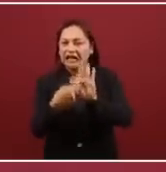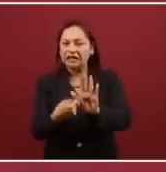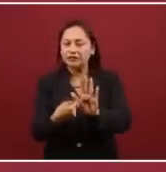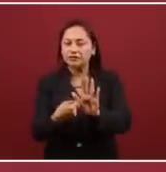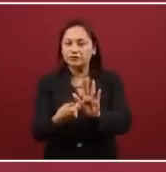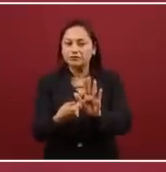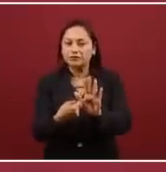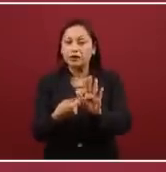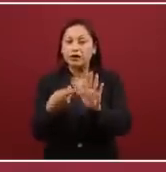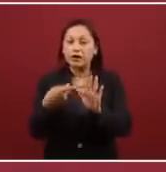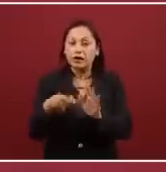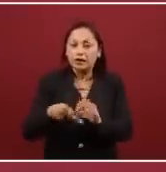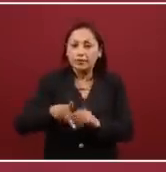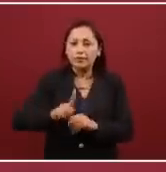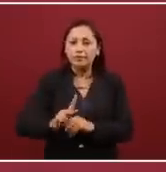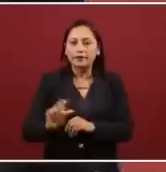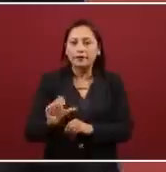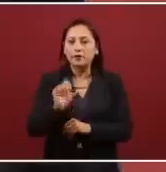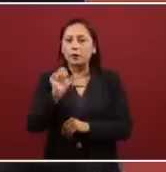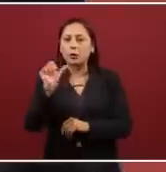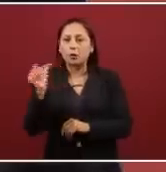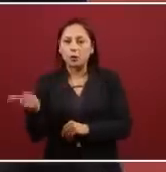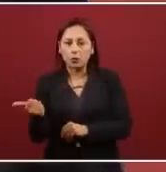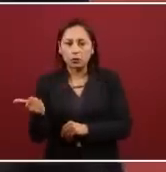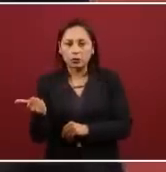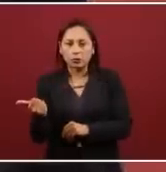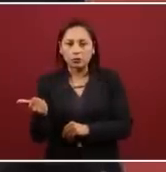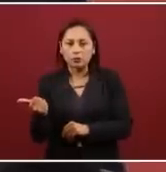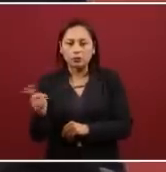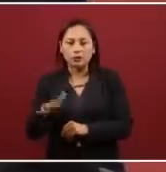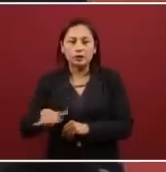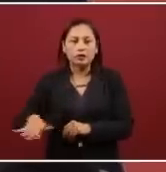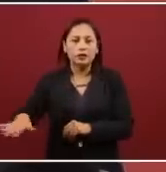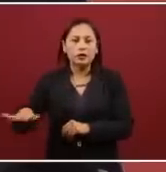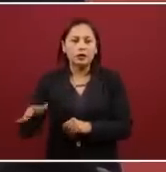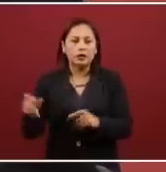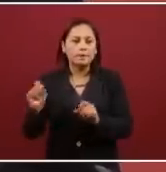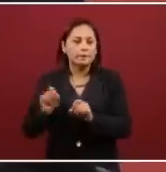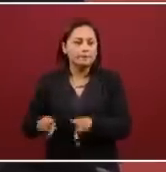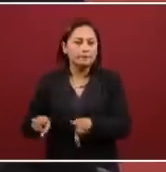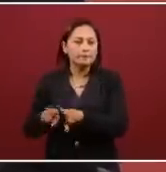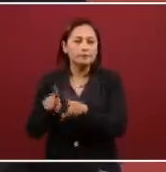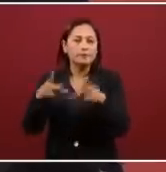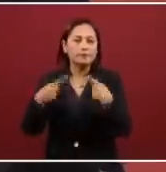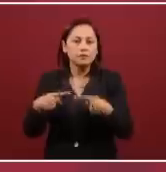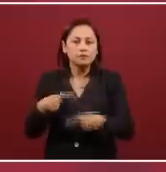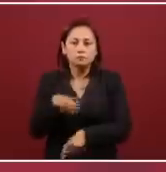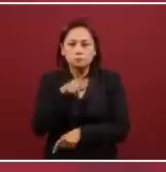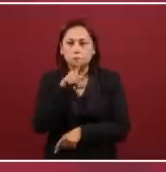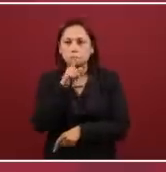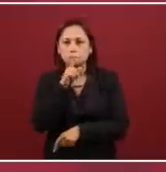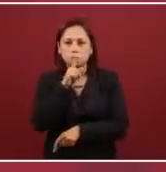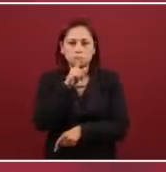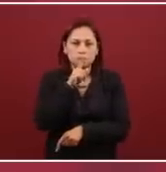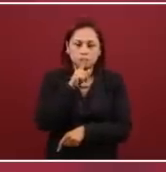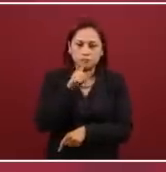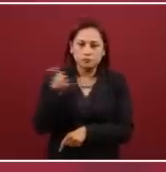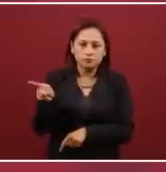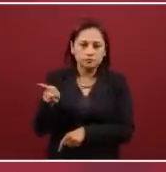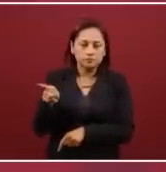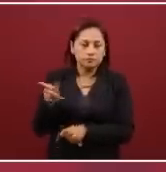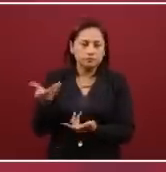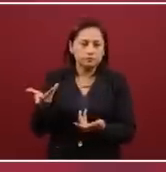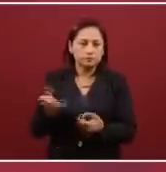momias lo que no les gusta de